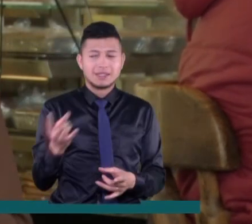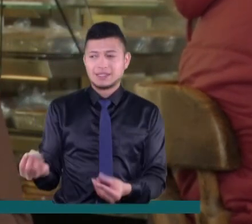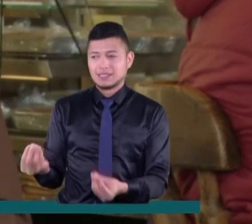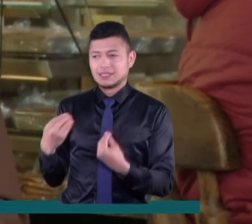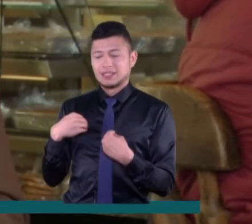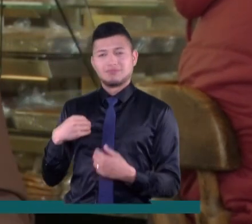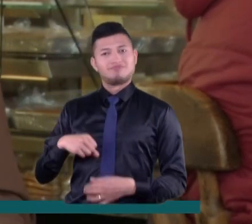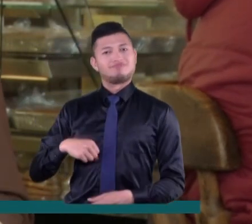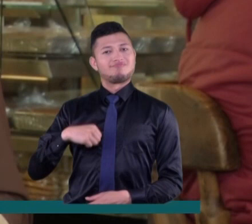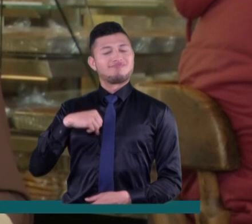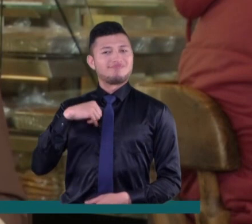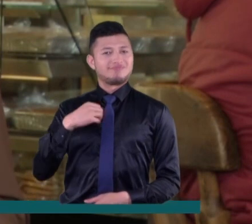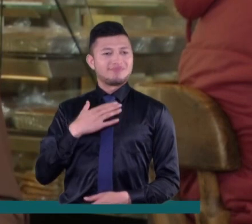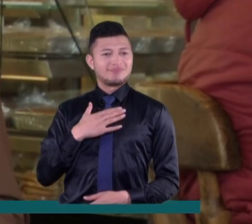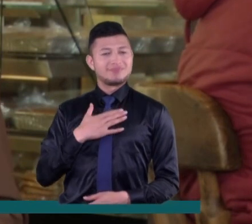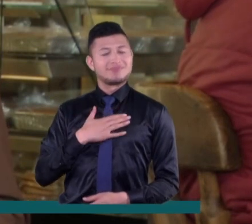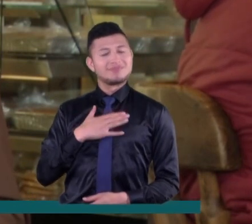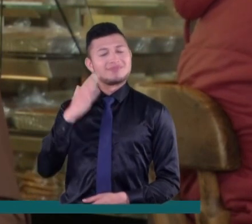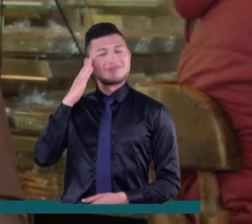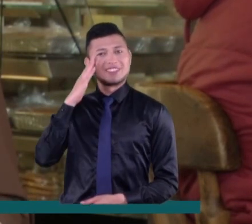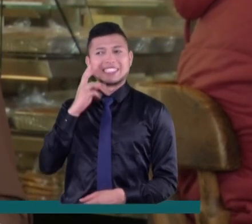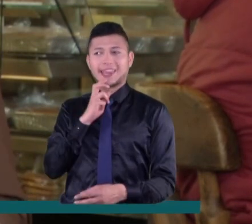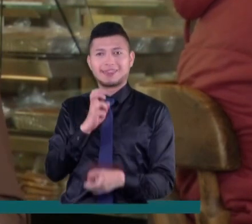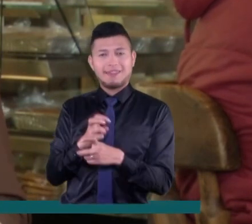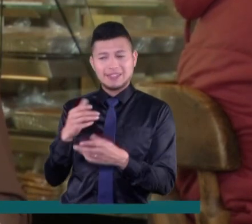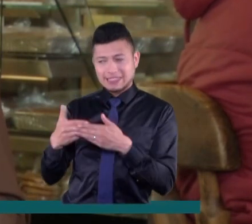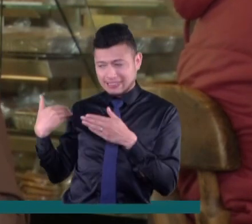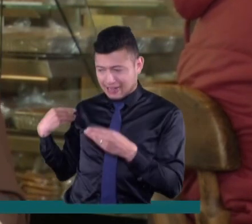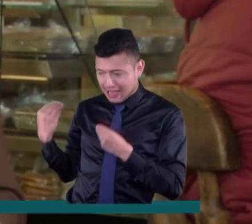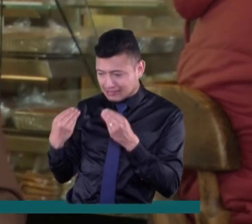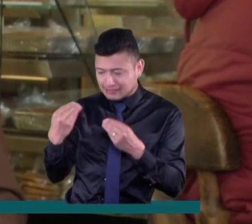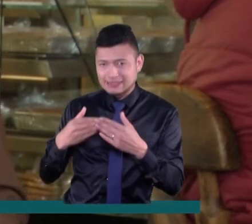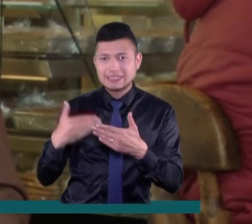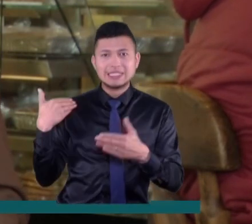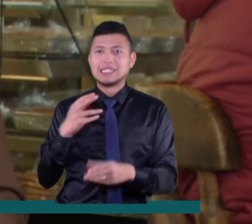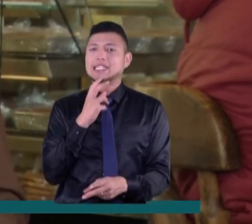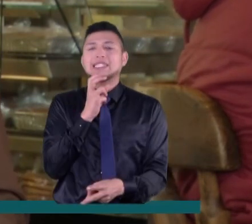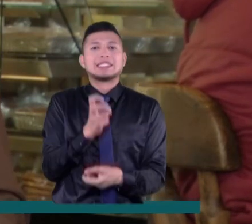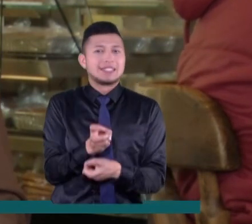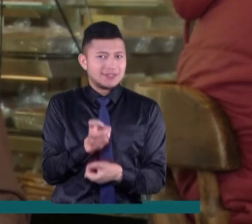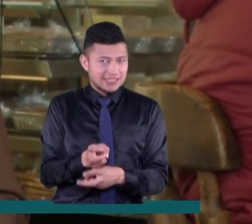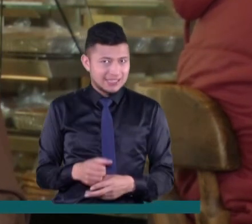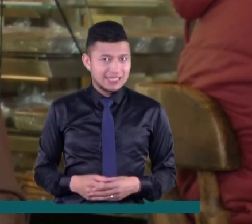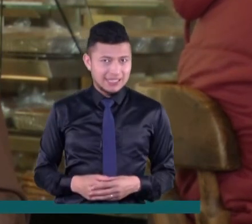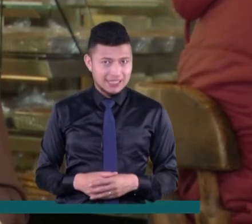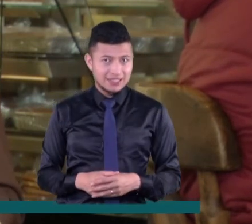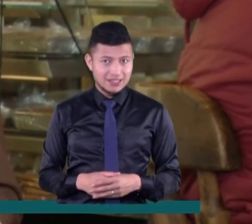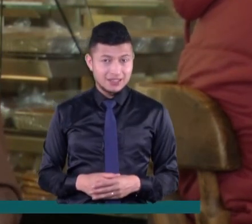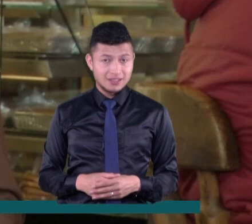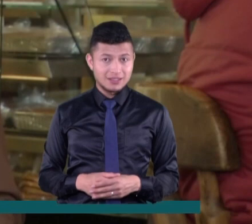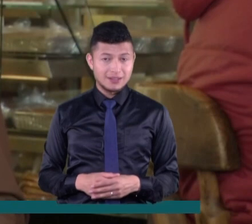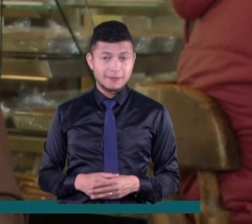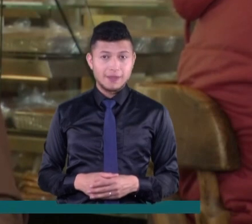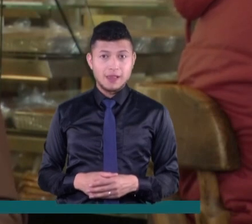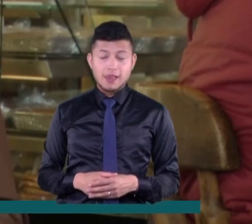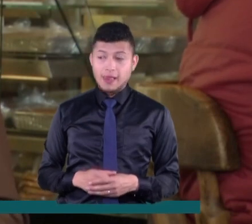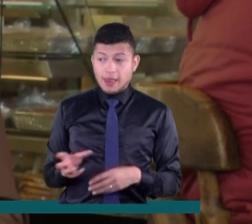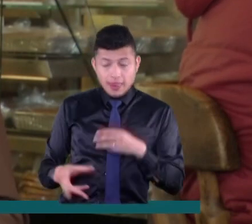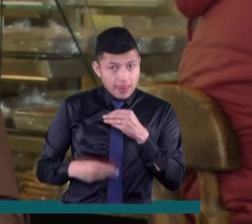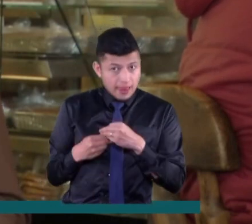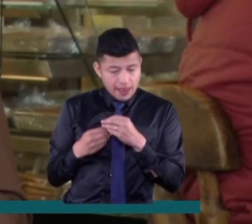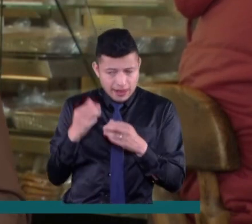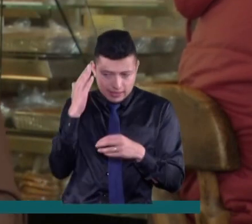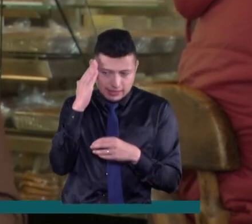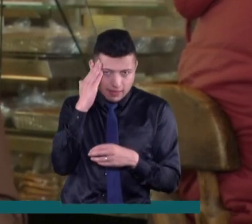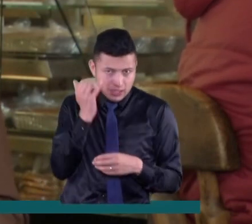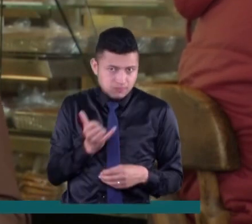muy orgulloso, porque es muy difícil, es algo muy difícil, es muy, muy, muy, y al mismo muy grato saber